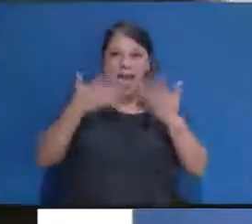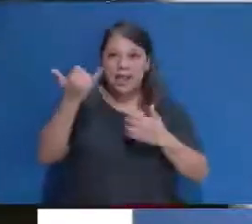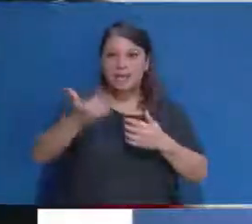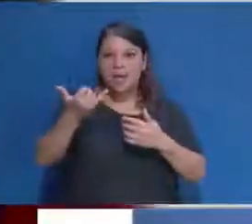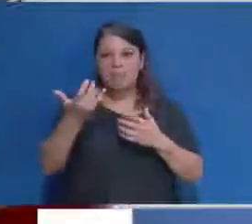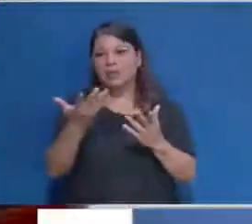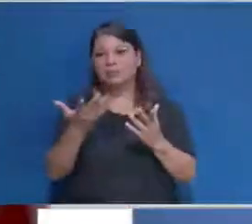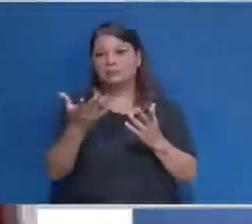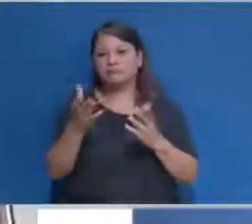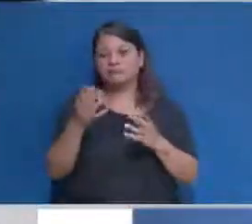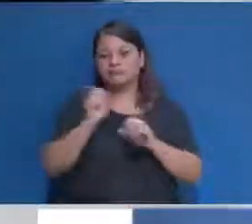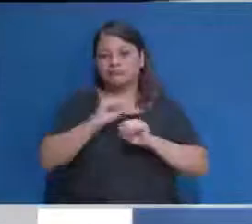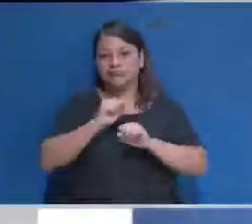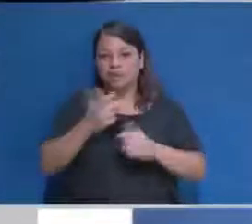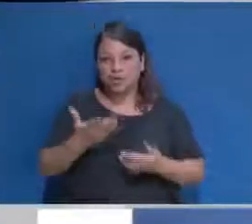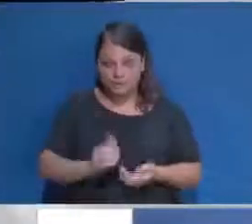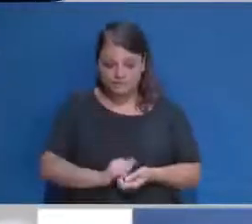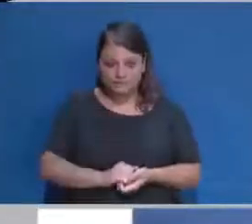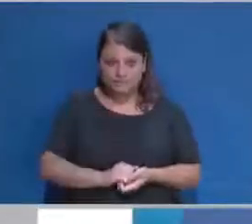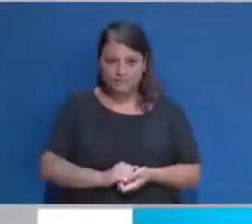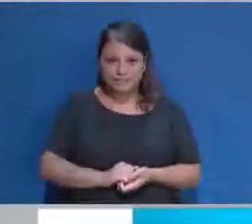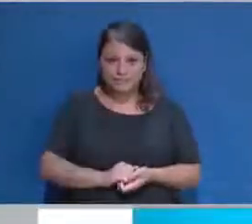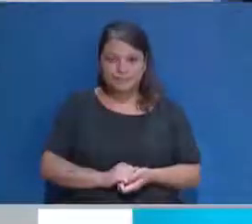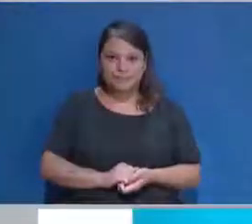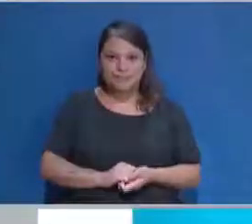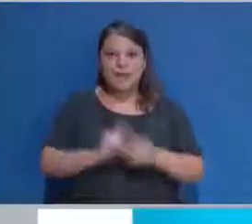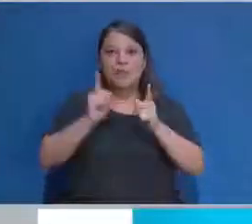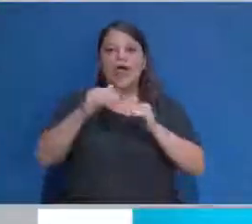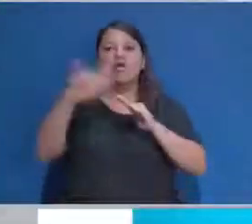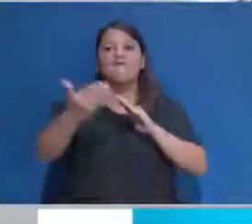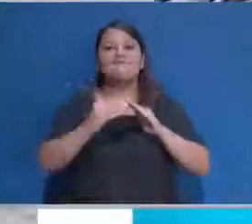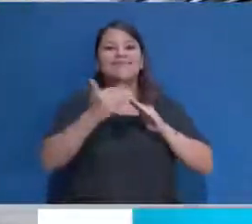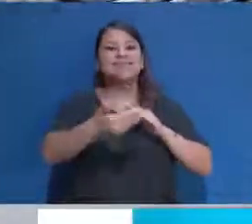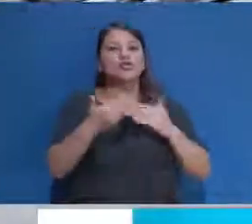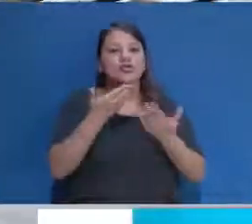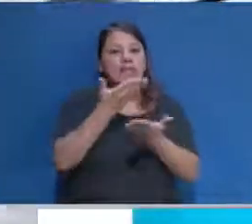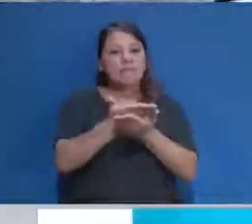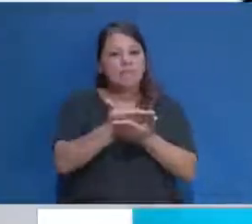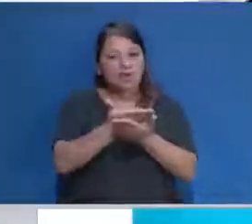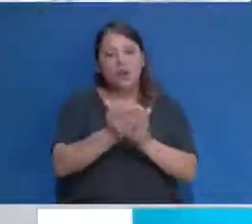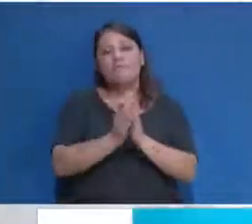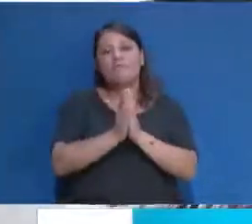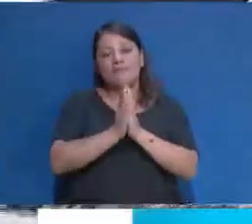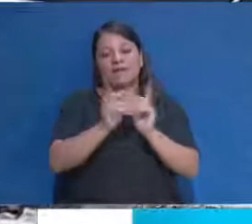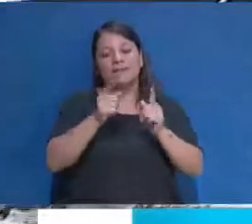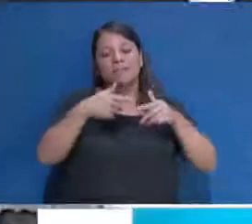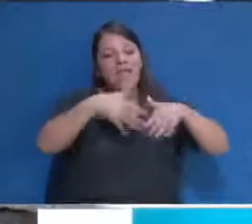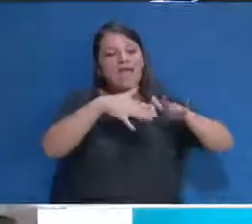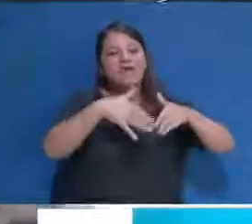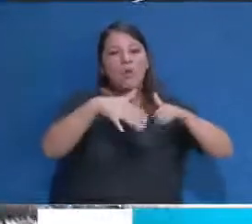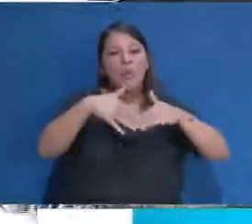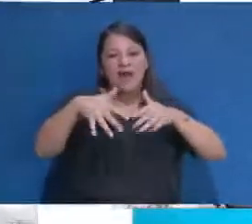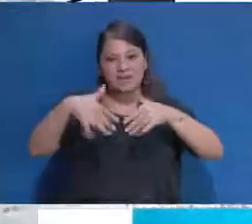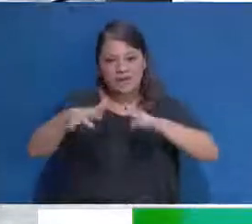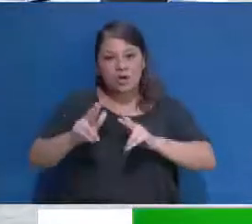combustión en cualquier momento igual se les pidió a los vecinos colindantes que también evacuaron por las dudas